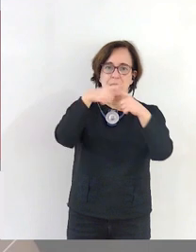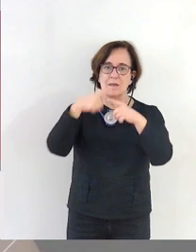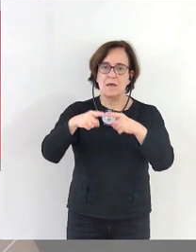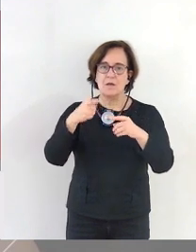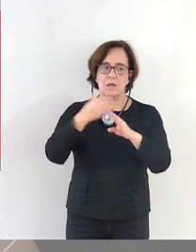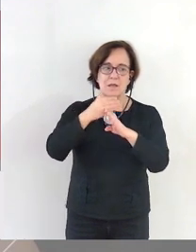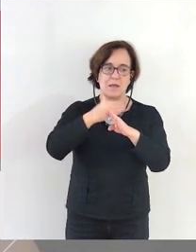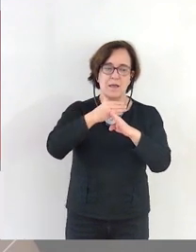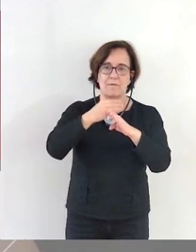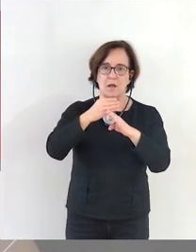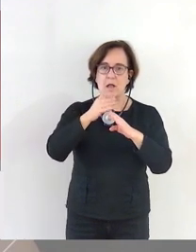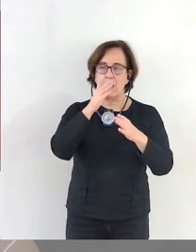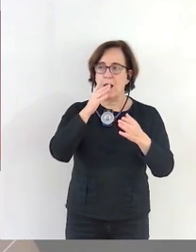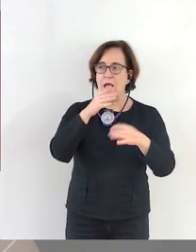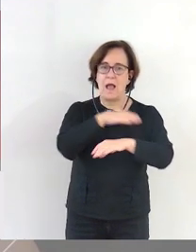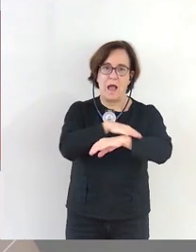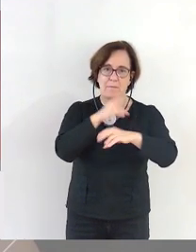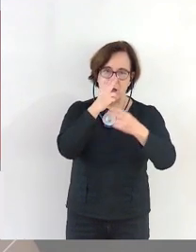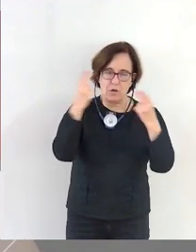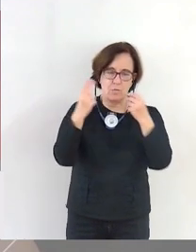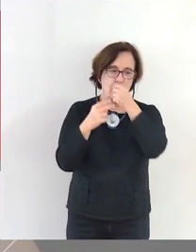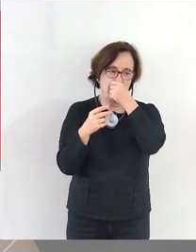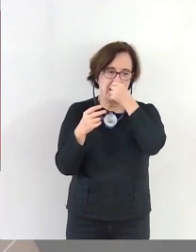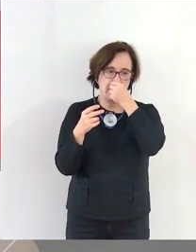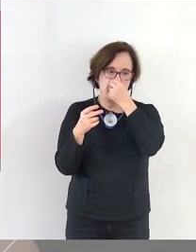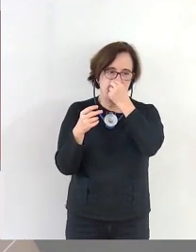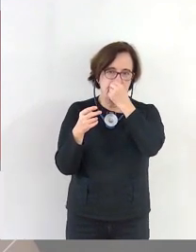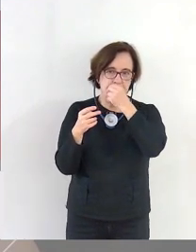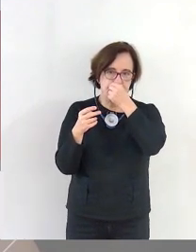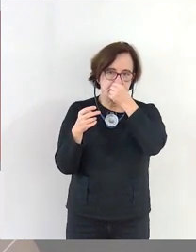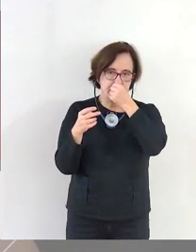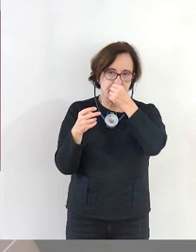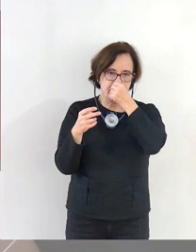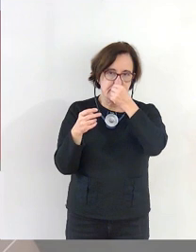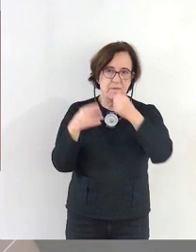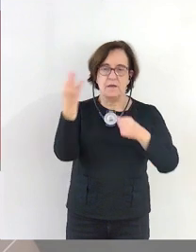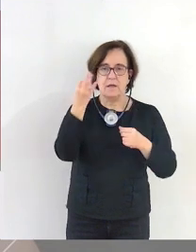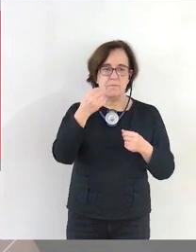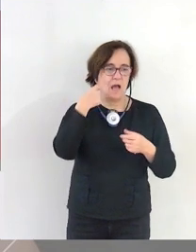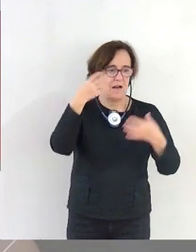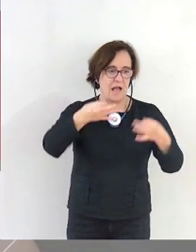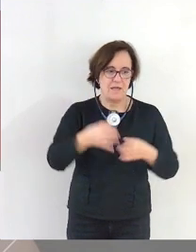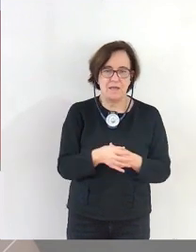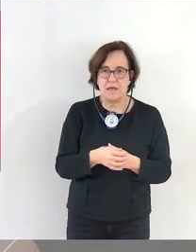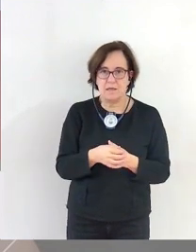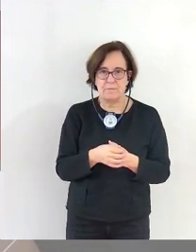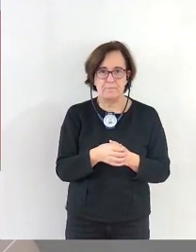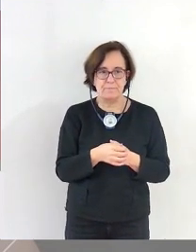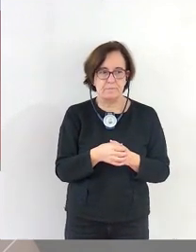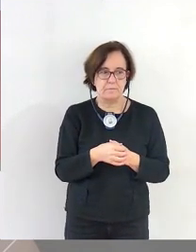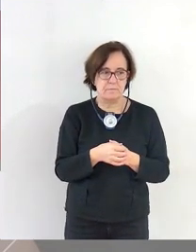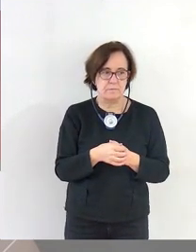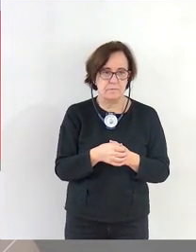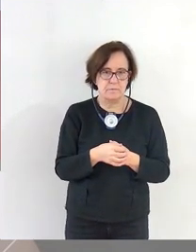administraciones públicas que he mencionado Pero bueno tenemos que ser realistas y